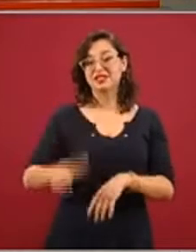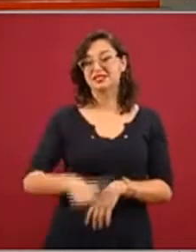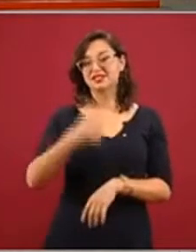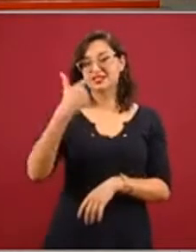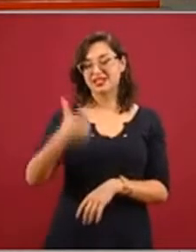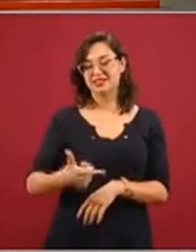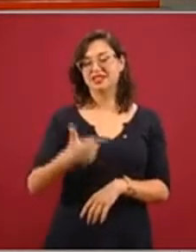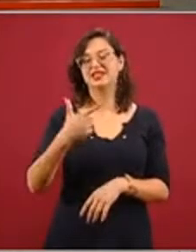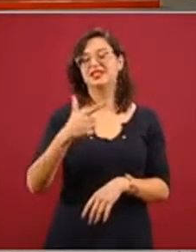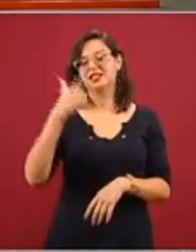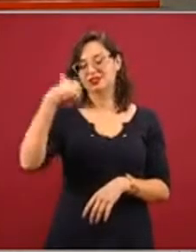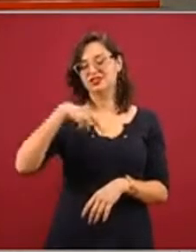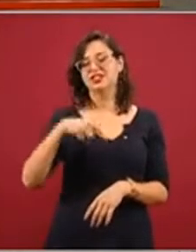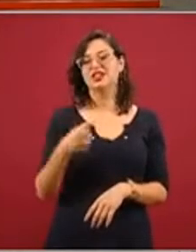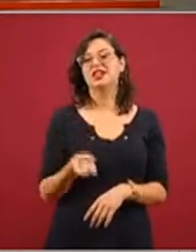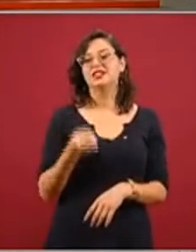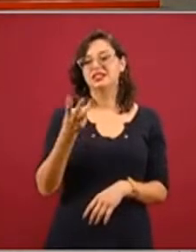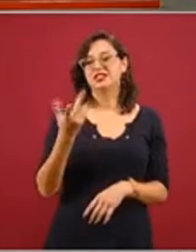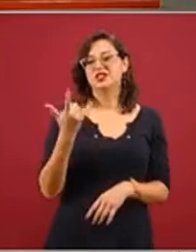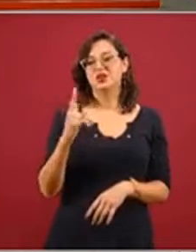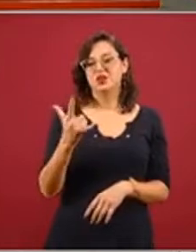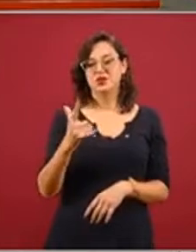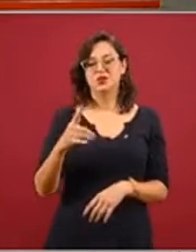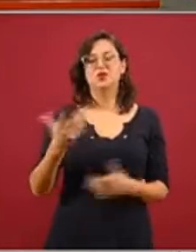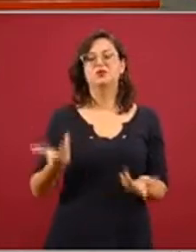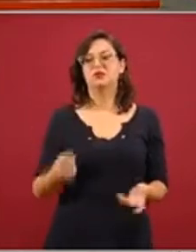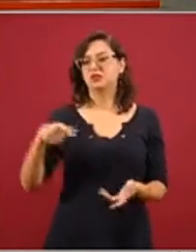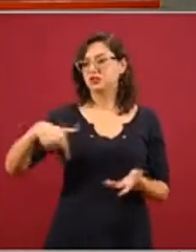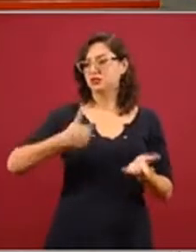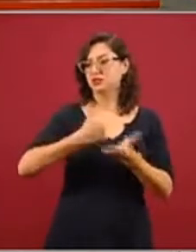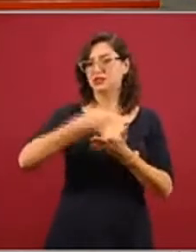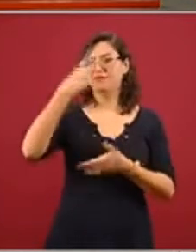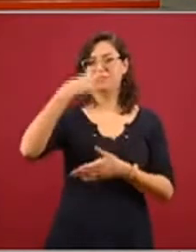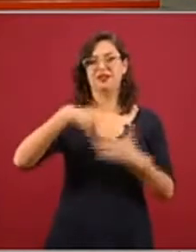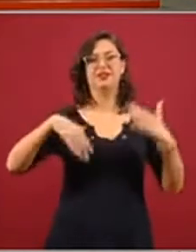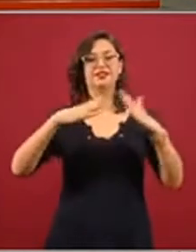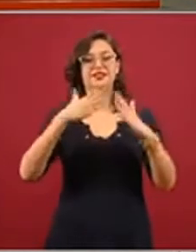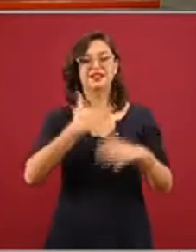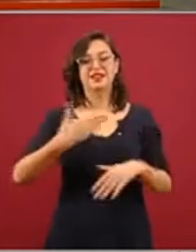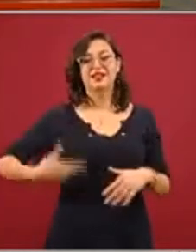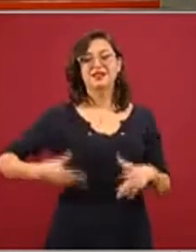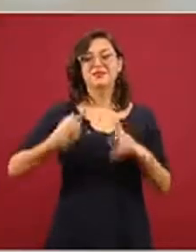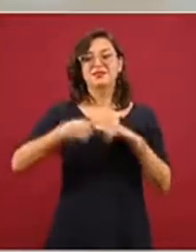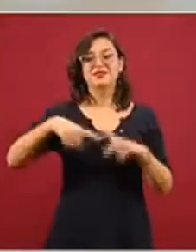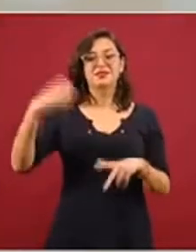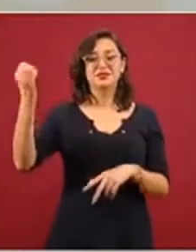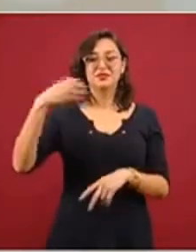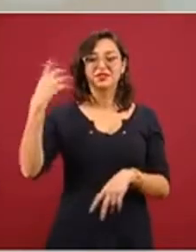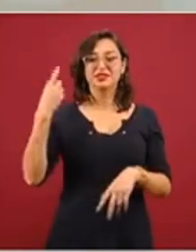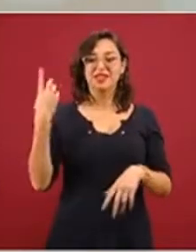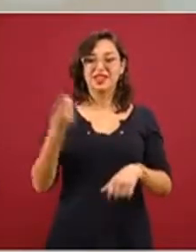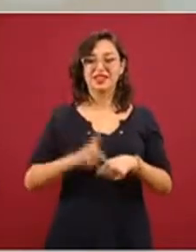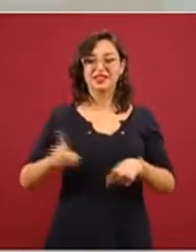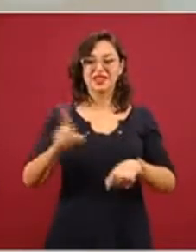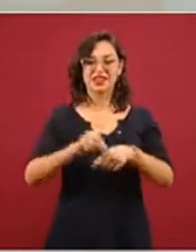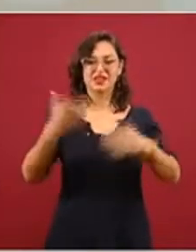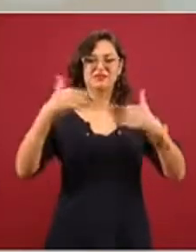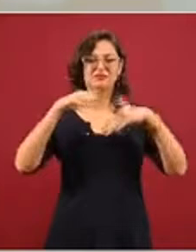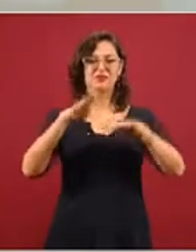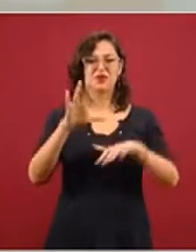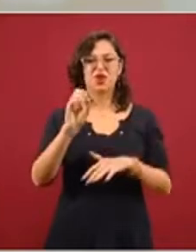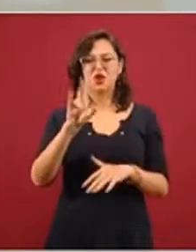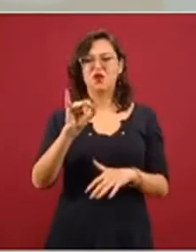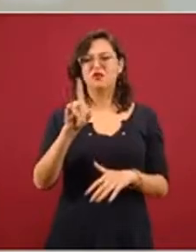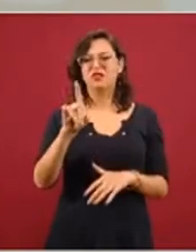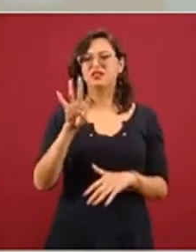el Palacio Nacional de México, en la Ciudad de México. Vamos a iniciar la conferencia de prensa diaria sobre COVID-19, la